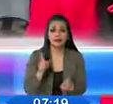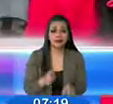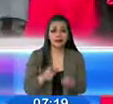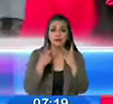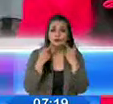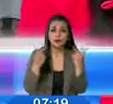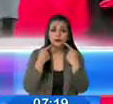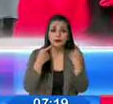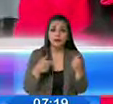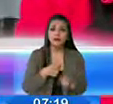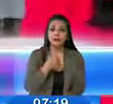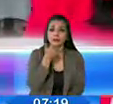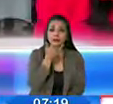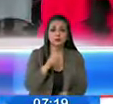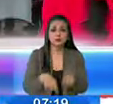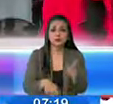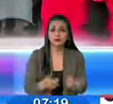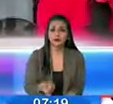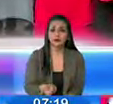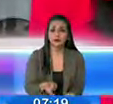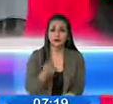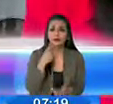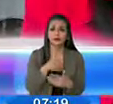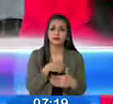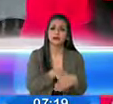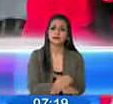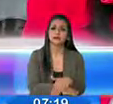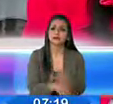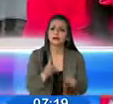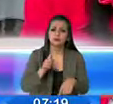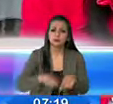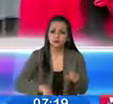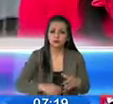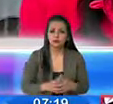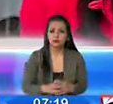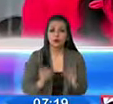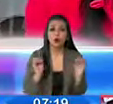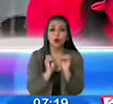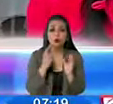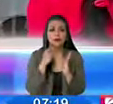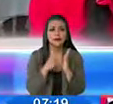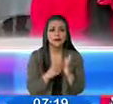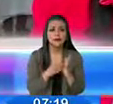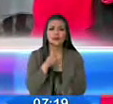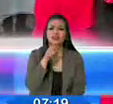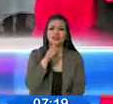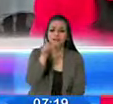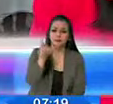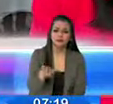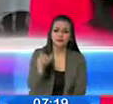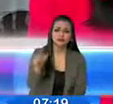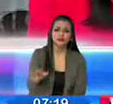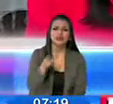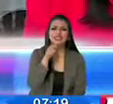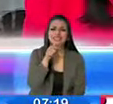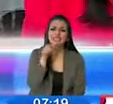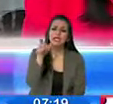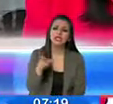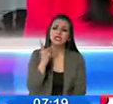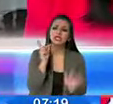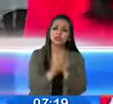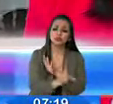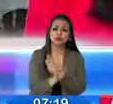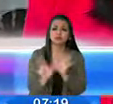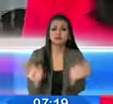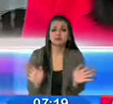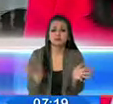falta grave. O peor si cogía archivaba. Y tampoco uno tiene que calificar de quién viene la denuncia. O